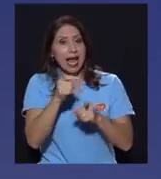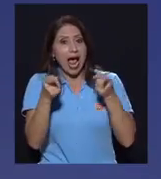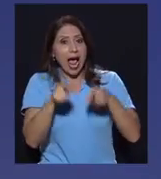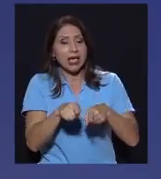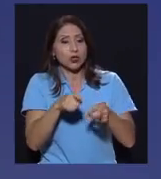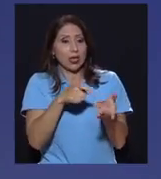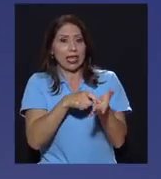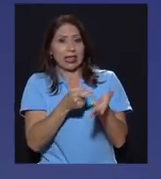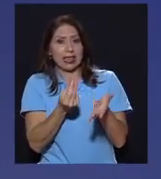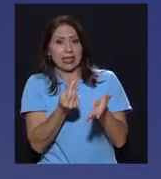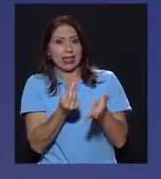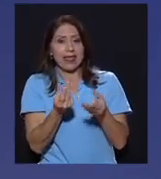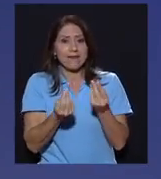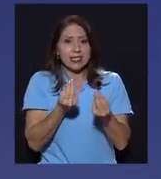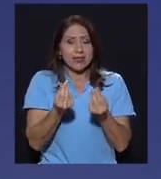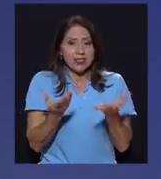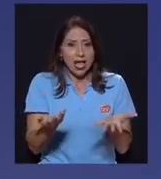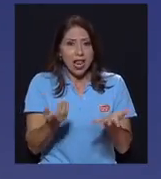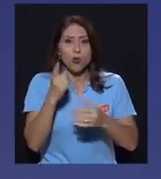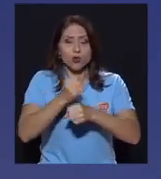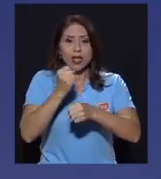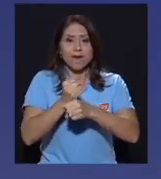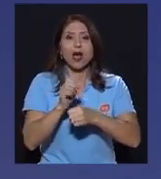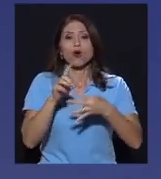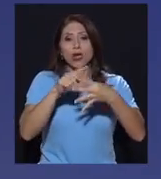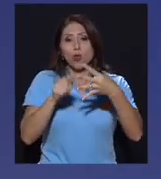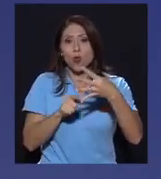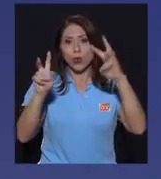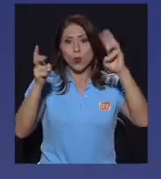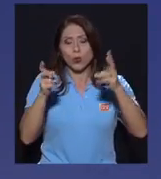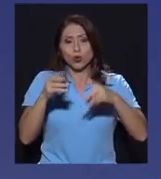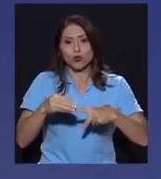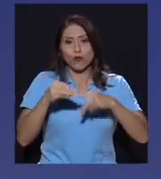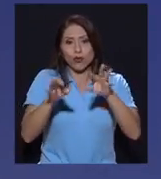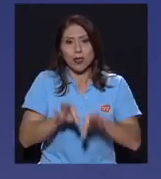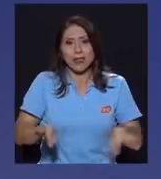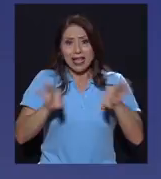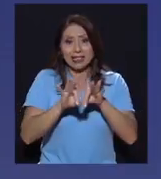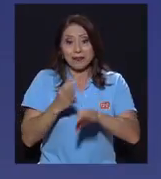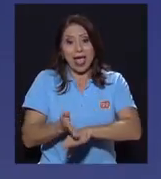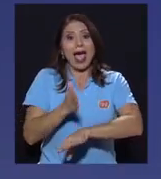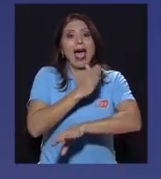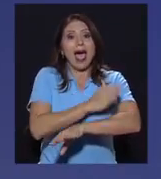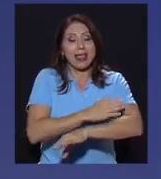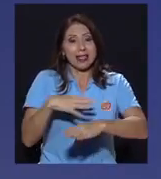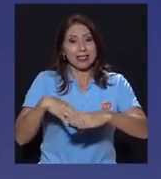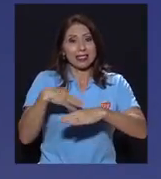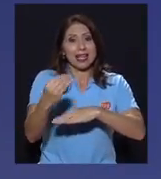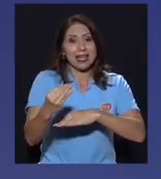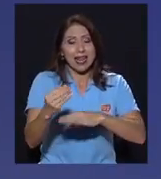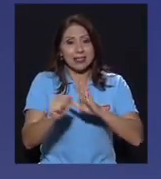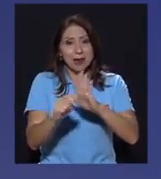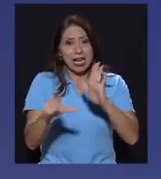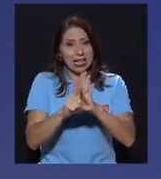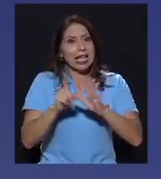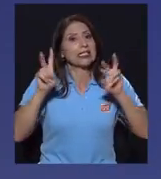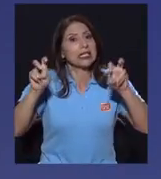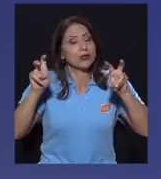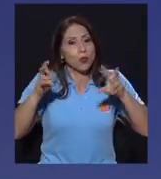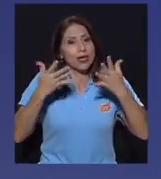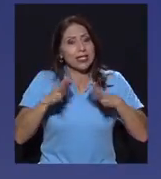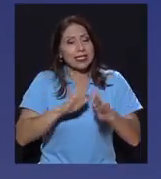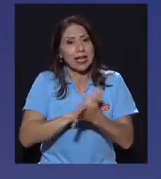específico del déficit fiscal se encuentra un trabajo de cuatro puntos fundamentales que se supone que antes de salir de esta asamblea legislativa estarían limpios